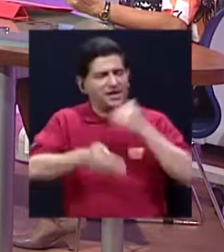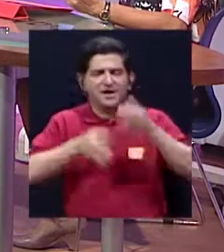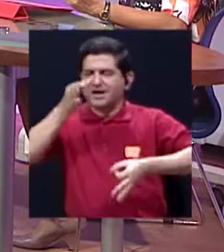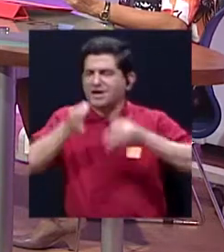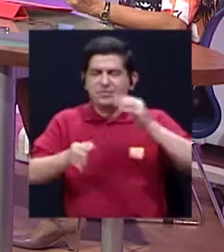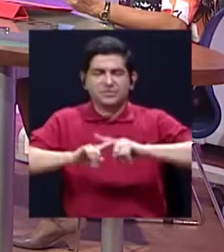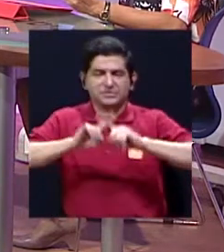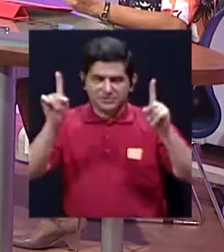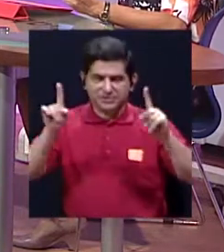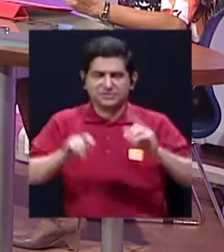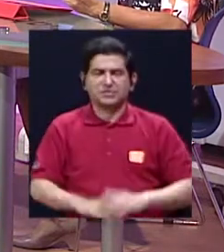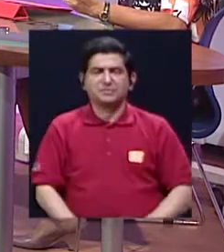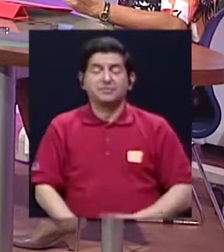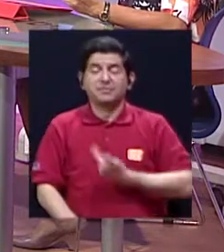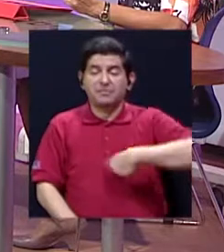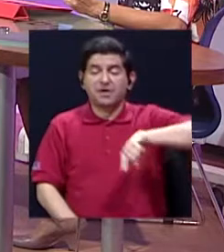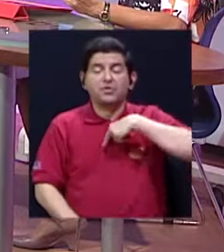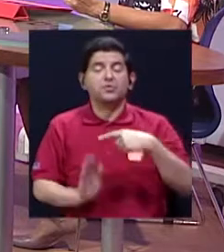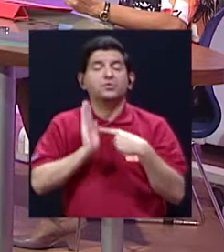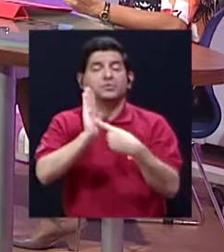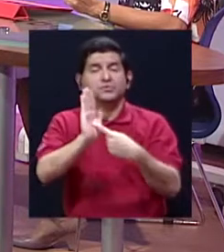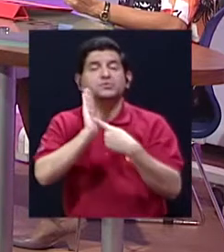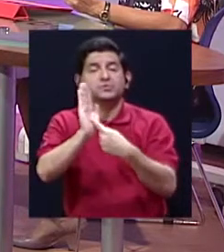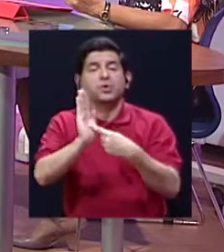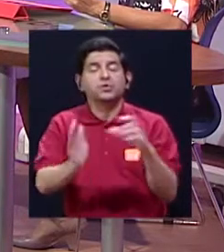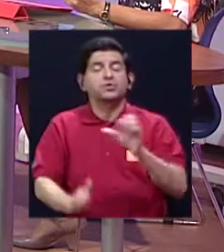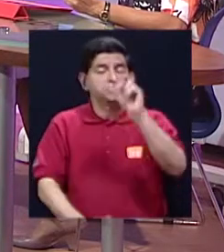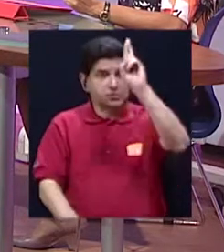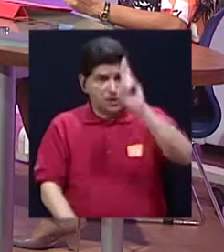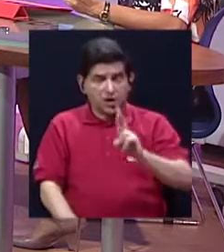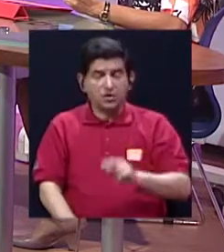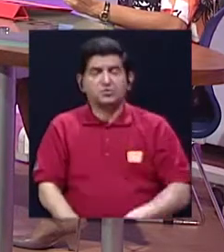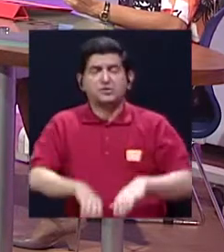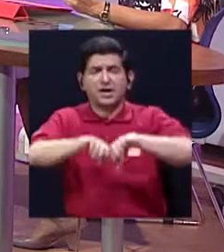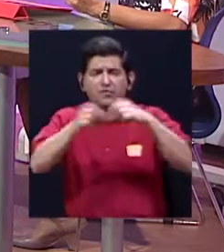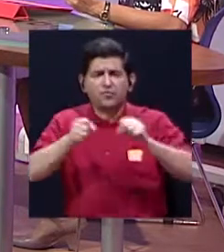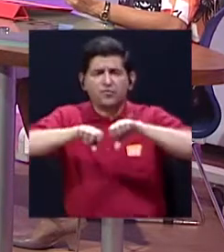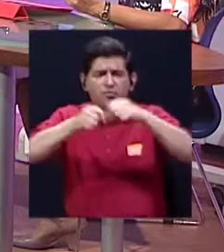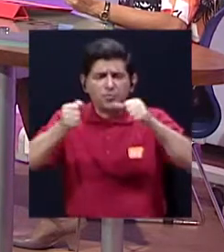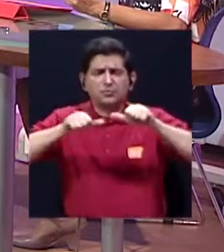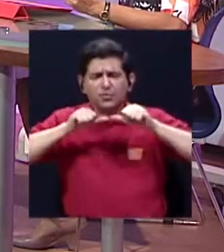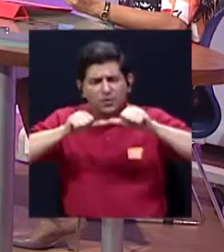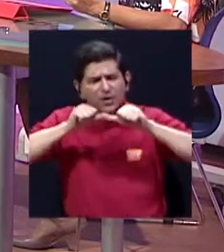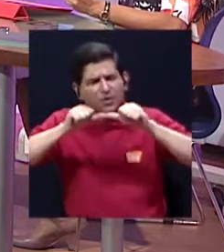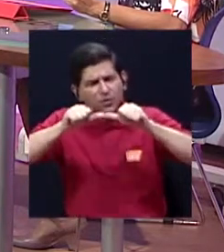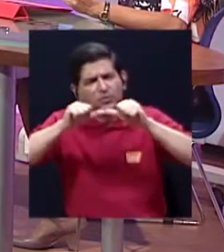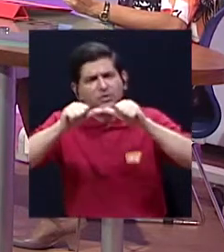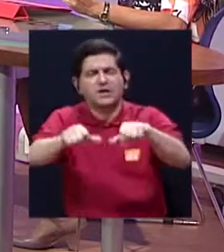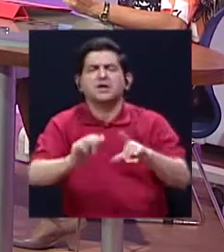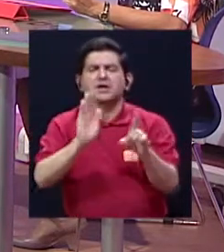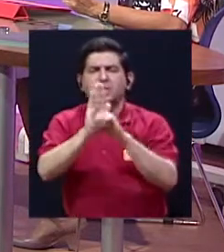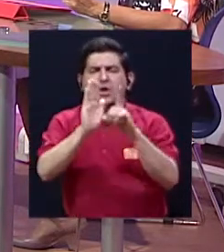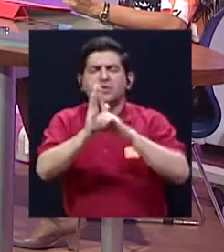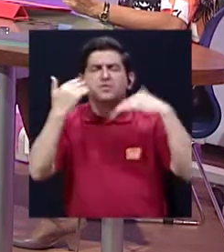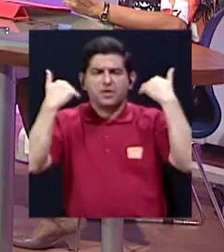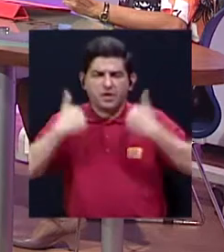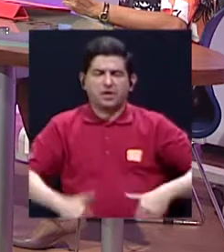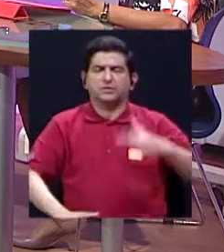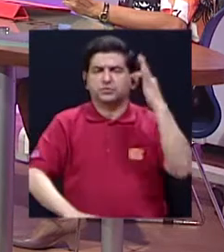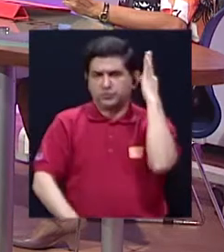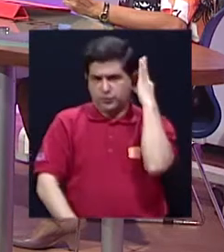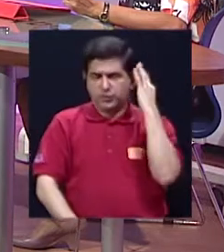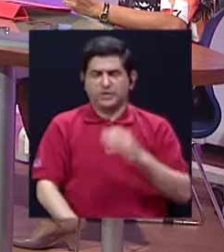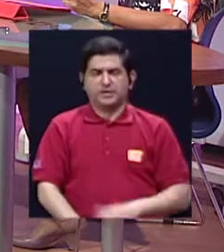pero precisamente lo que queremos demostrar es que Costa Rica viola sistemáticamente los derechos humanos de las